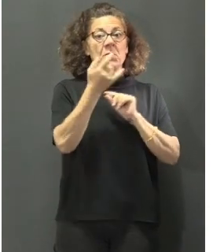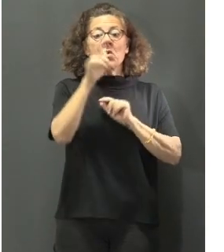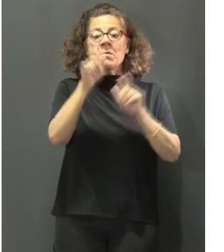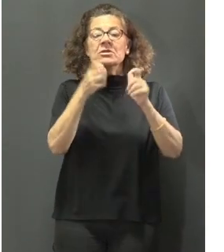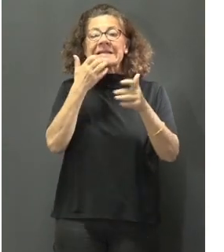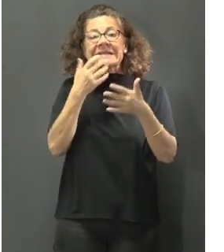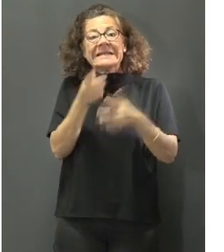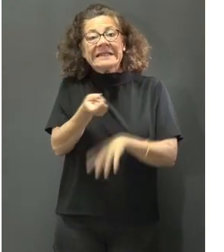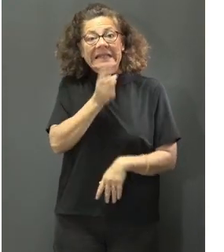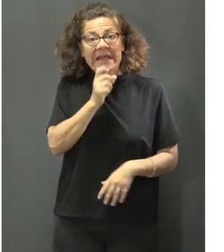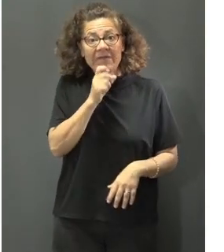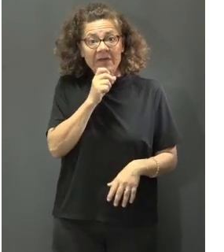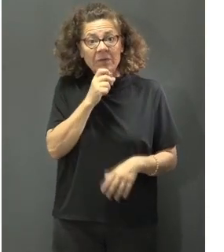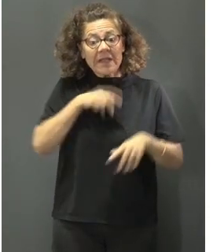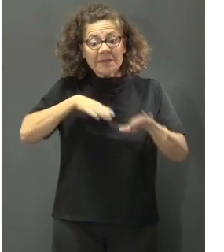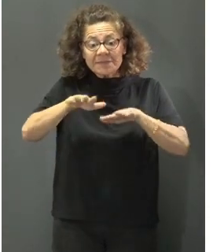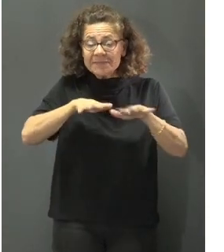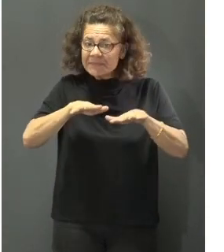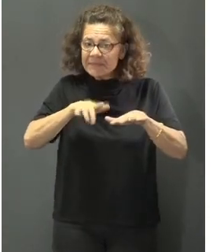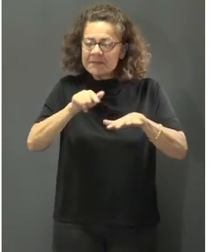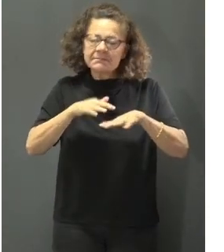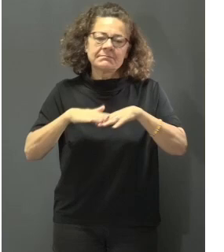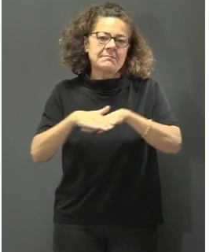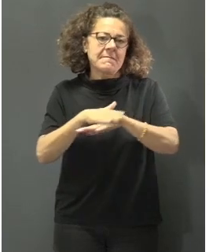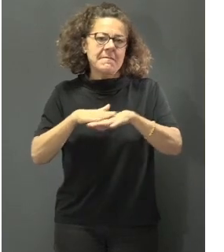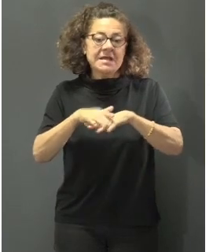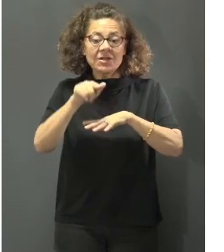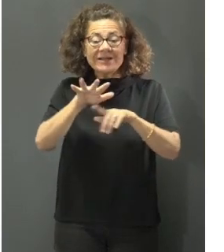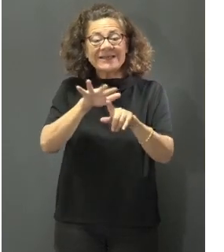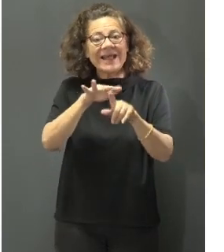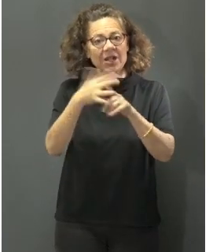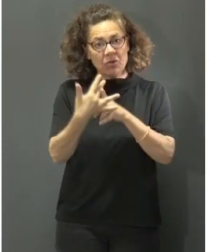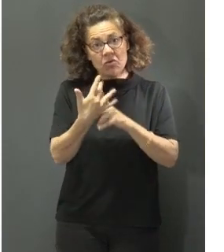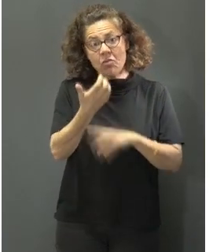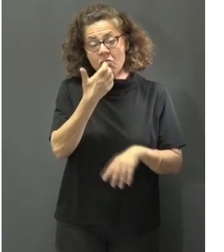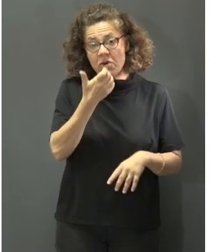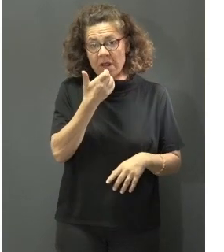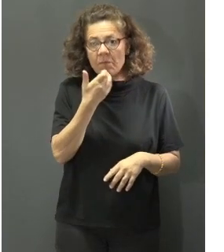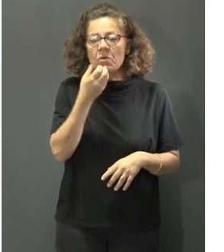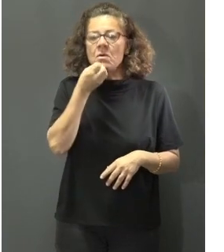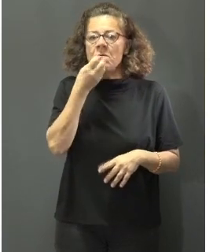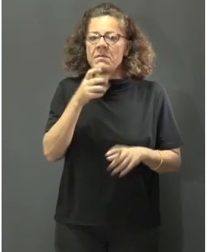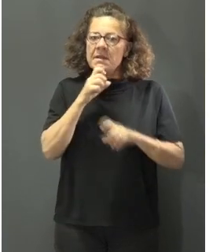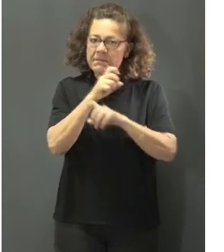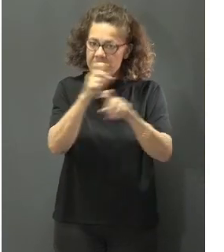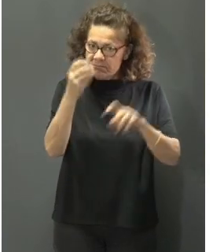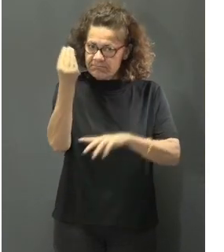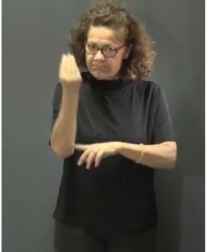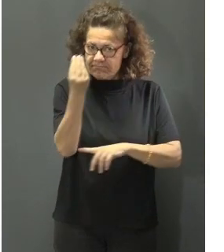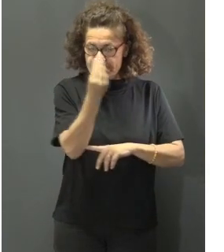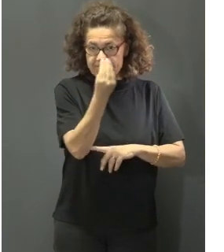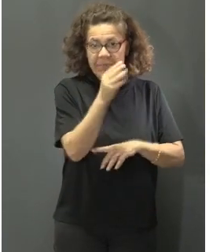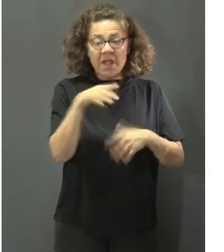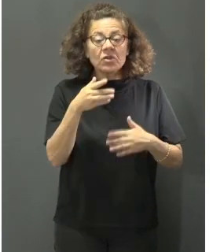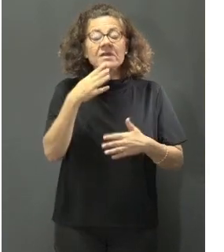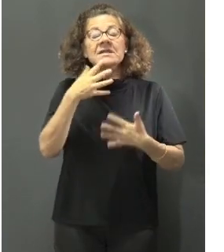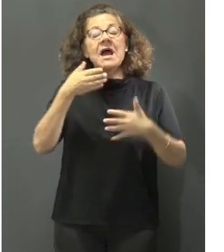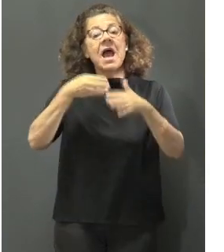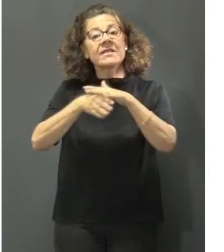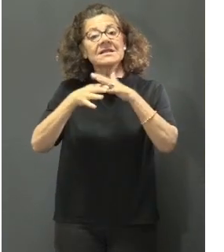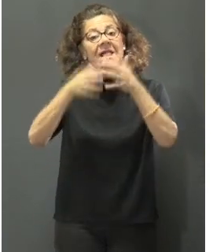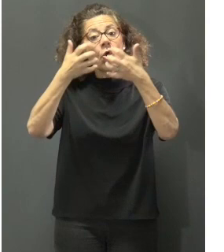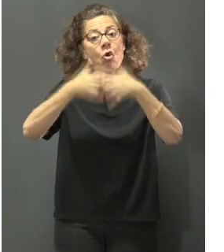tiene dificultades, pues es esencial que ese entorno, por ejemplo, esté bien señalizado. Entonces, accesibilidad